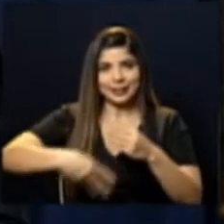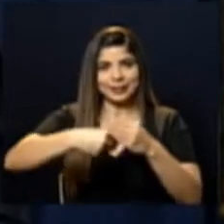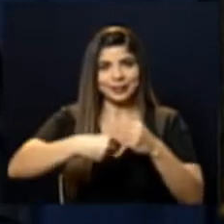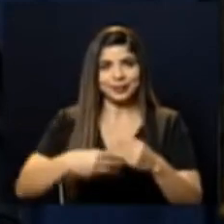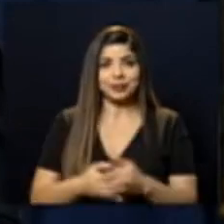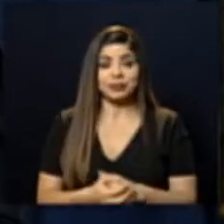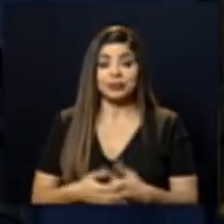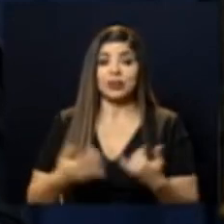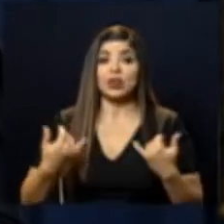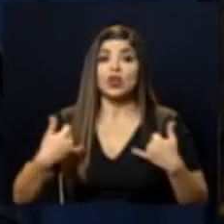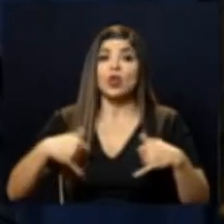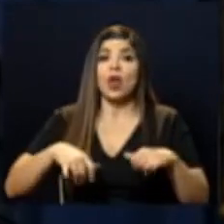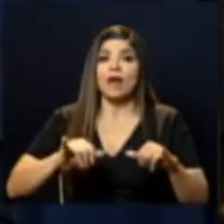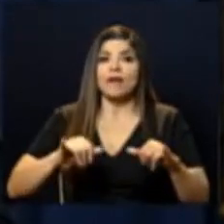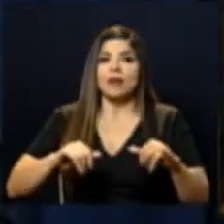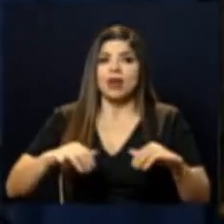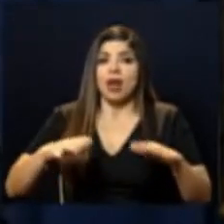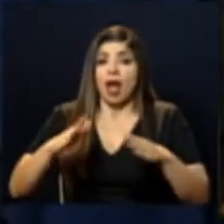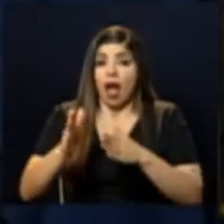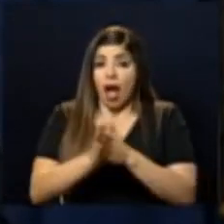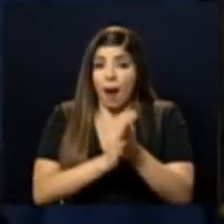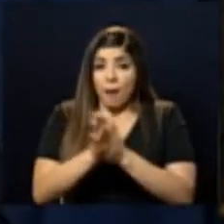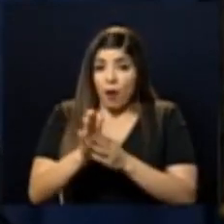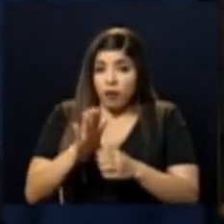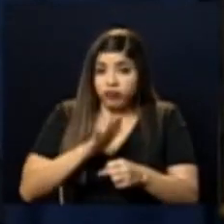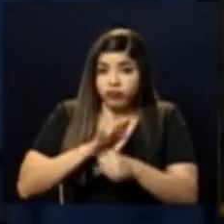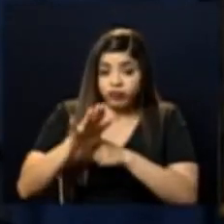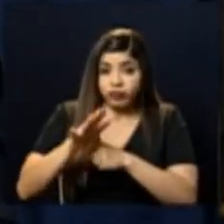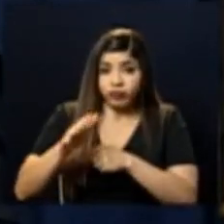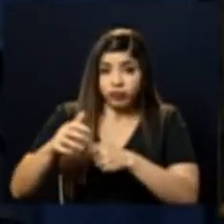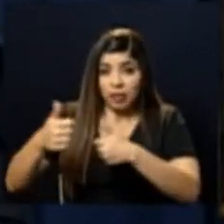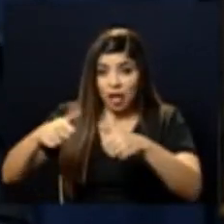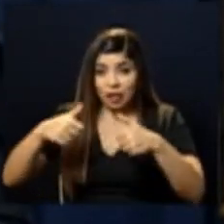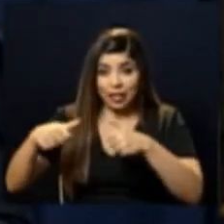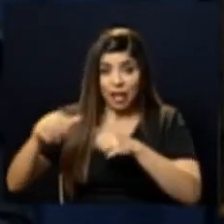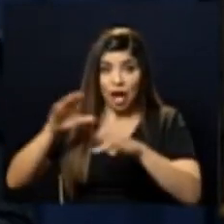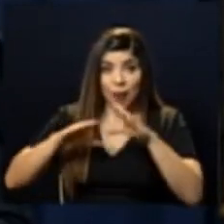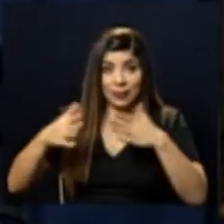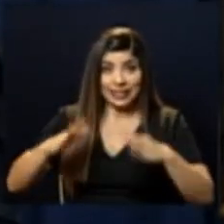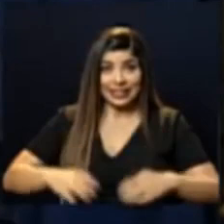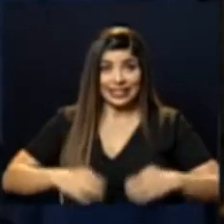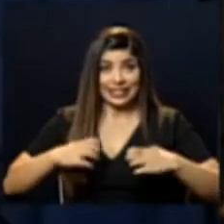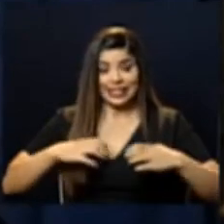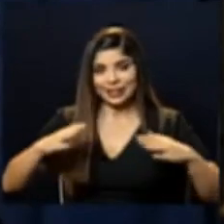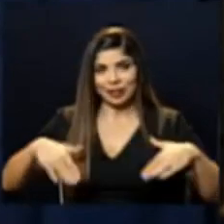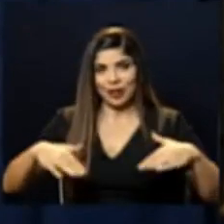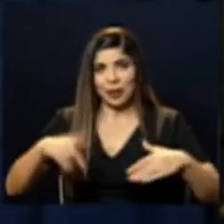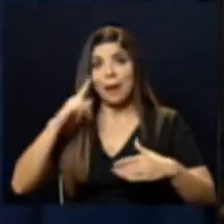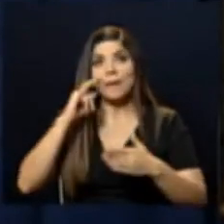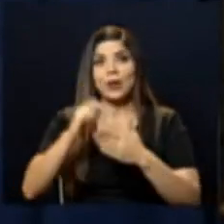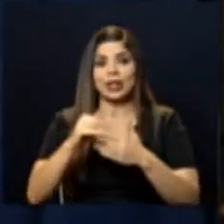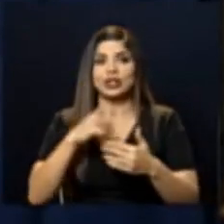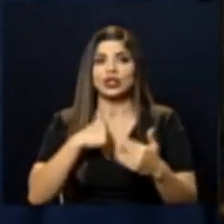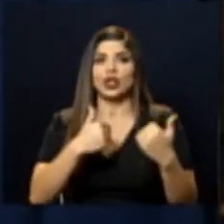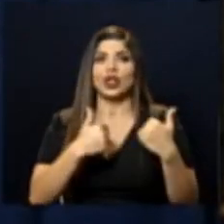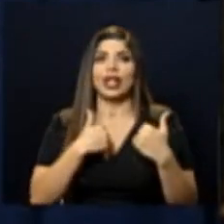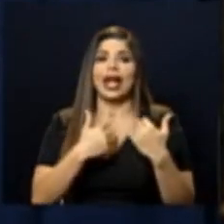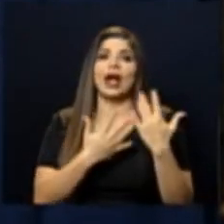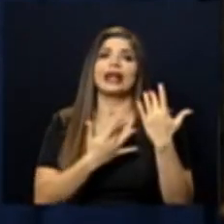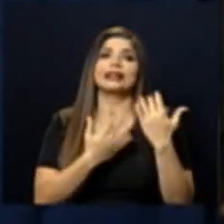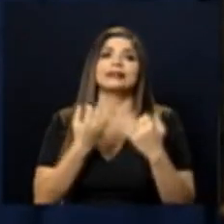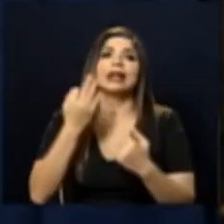Aún no estamos sacando todo el provecho de los tratados comerciales existentes. Por eso me esperanza el